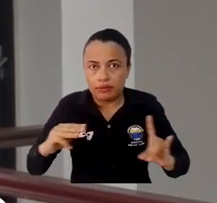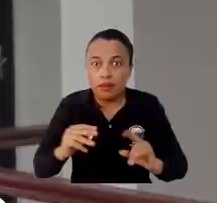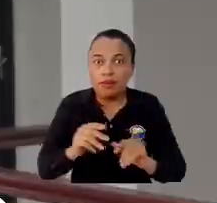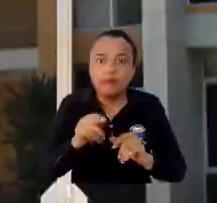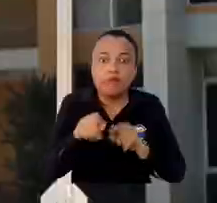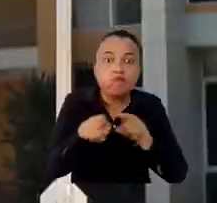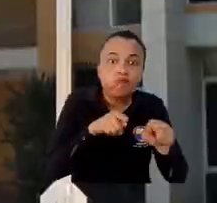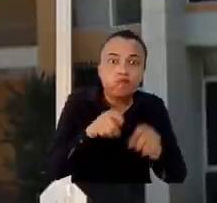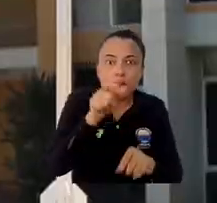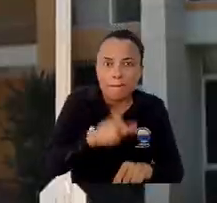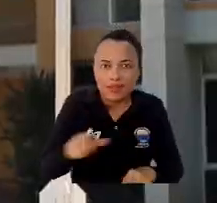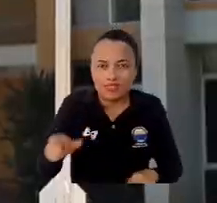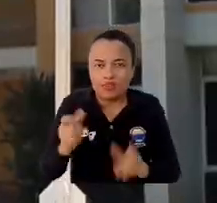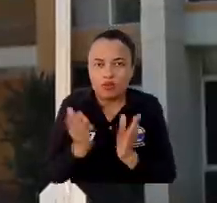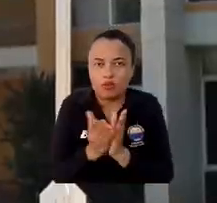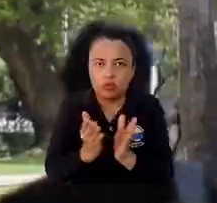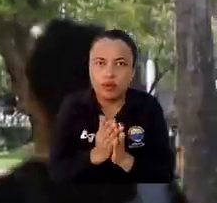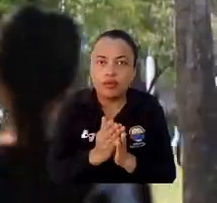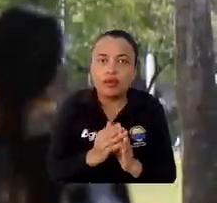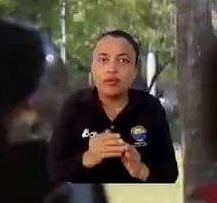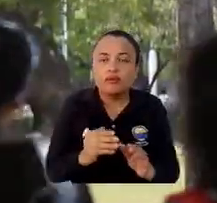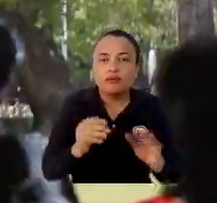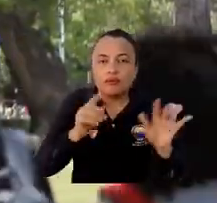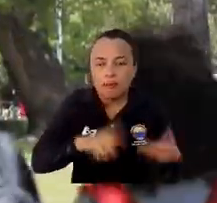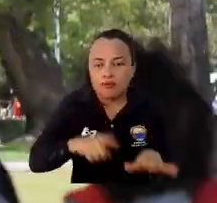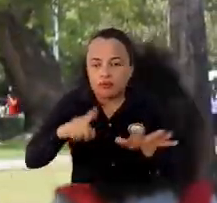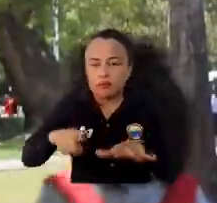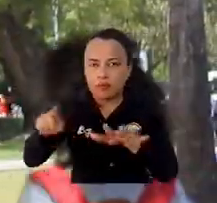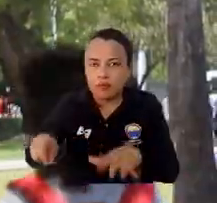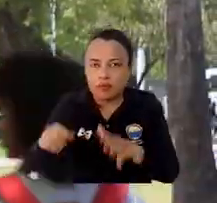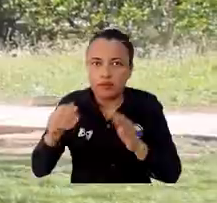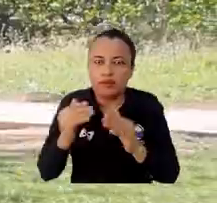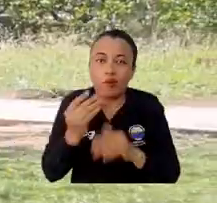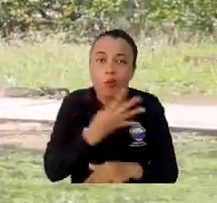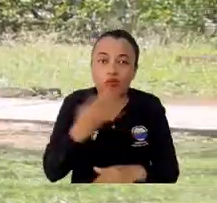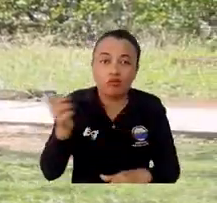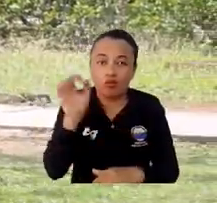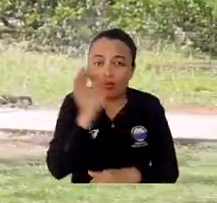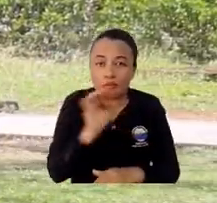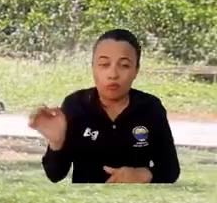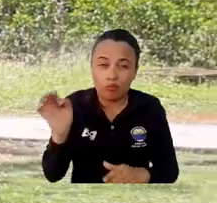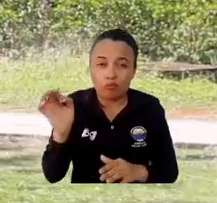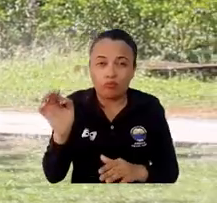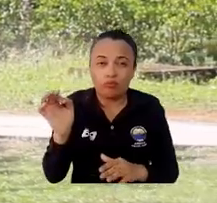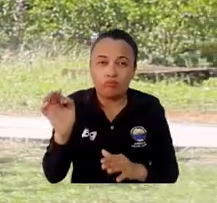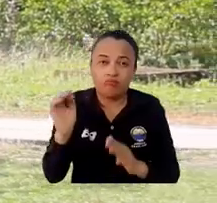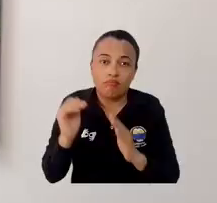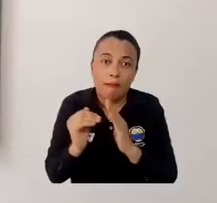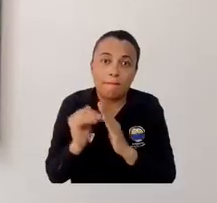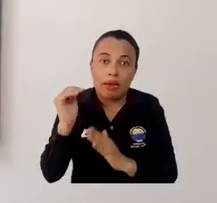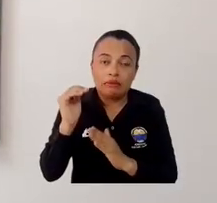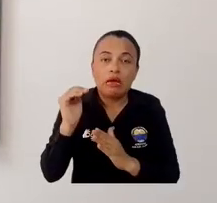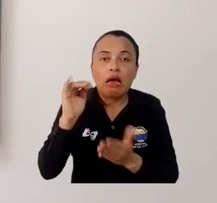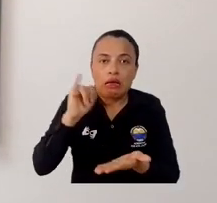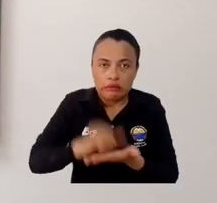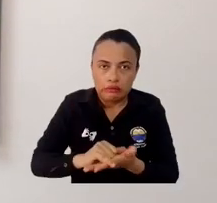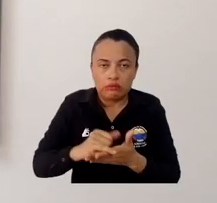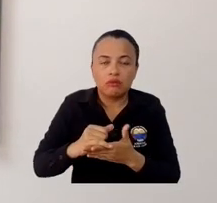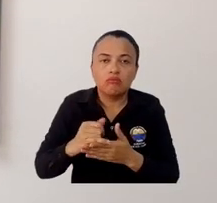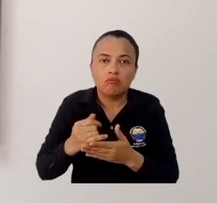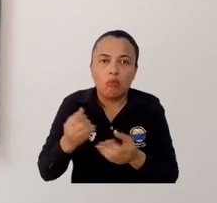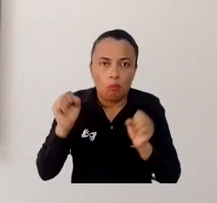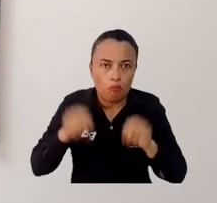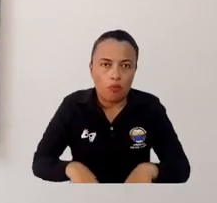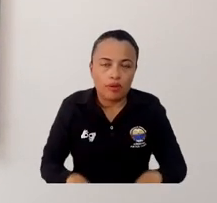Universidad del Magdalena. A esos estudiantes que obtengan promedios semestrales superiores a los 400 puntos. De tal manera que no solo